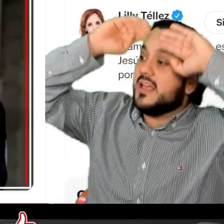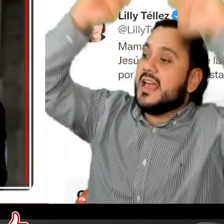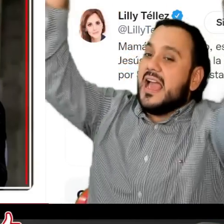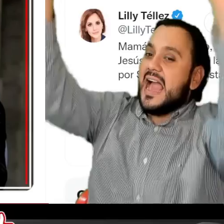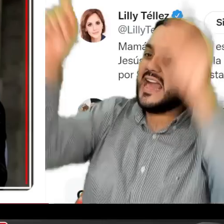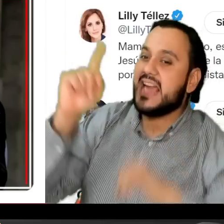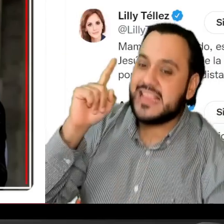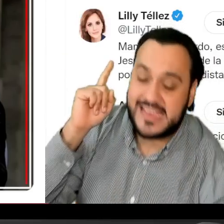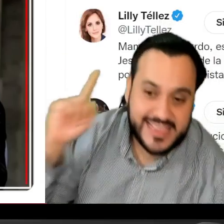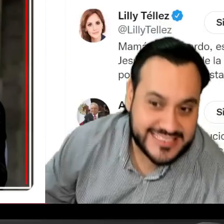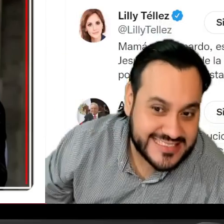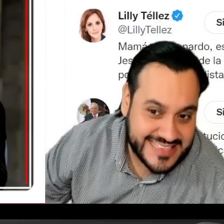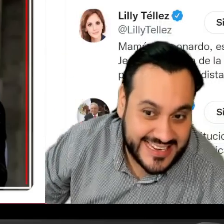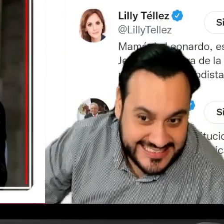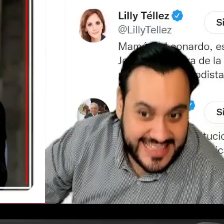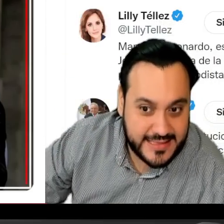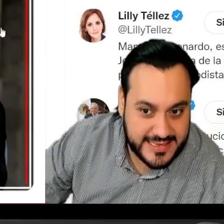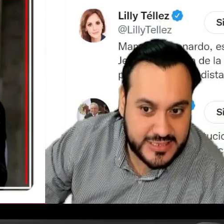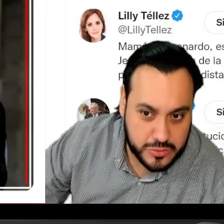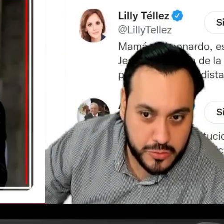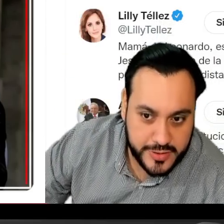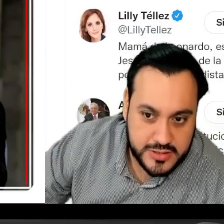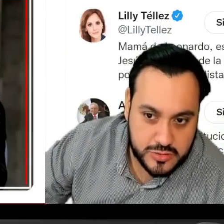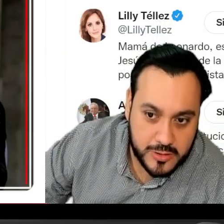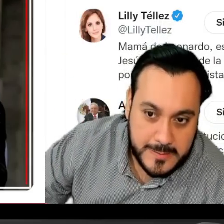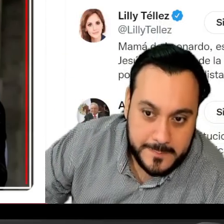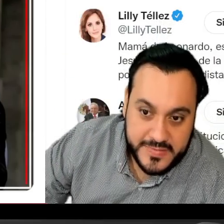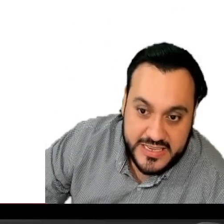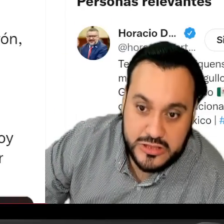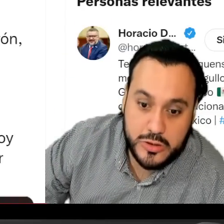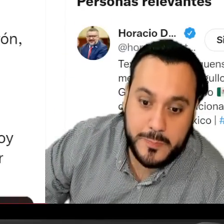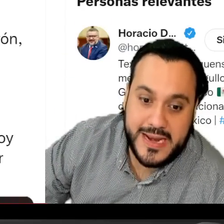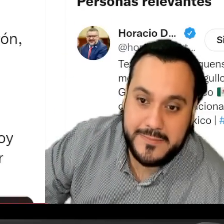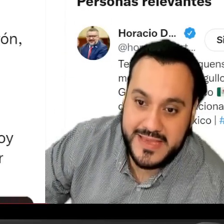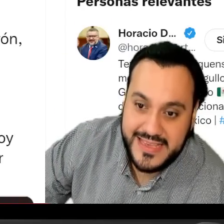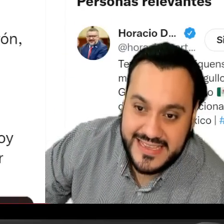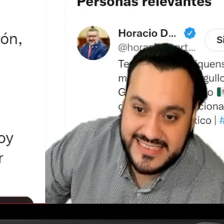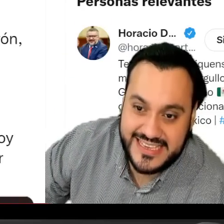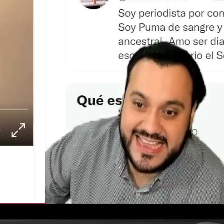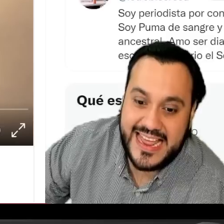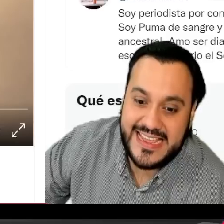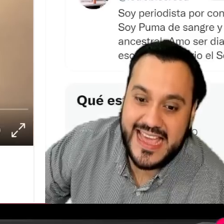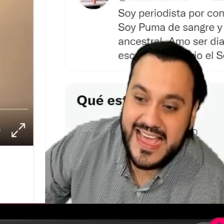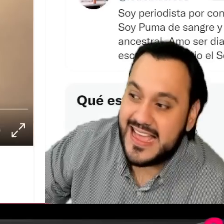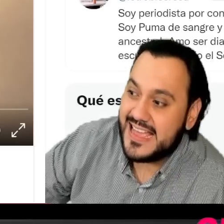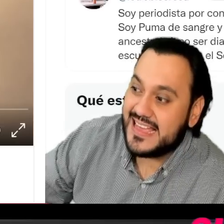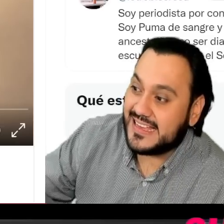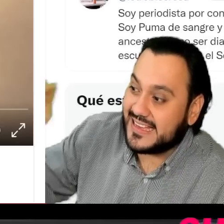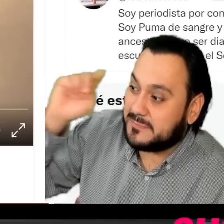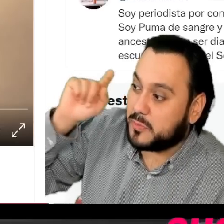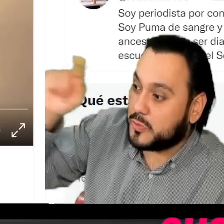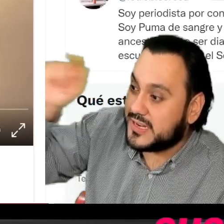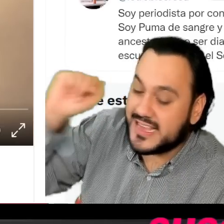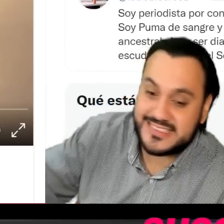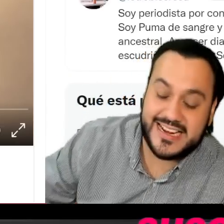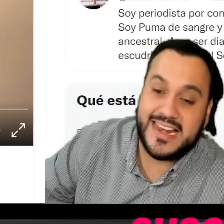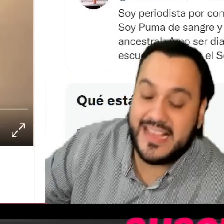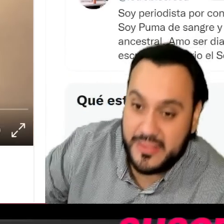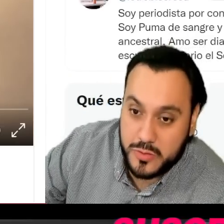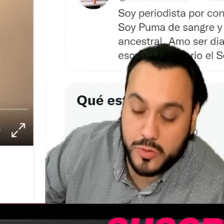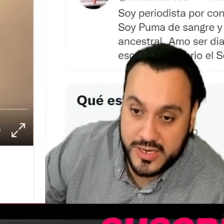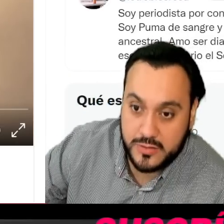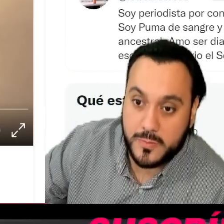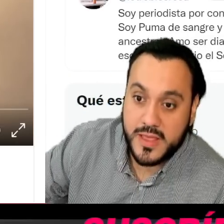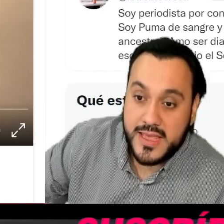hay alguien que es quien está detrás de todo esto y todo para mí señalaría que podría ser